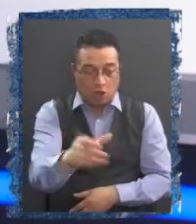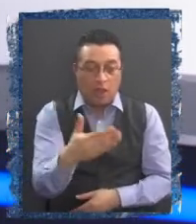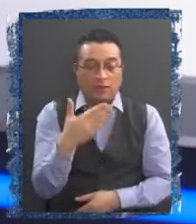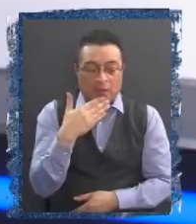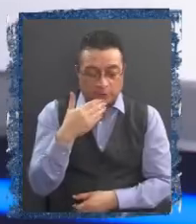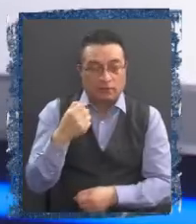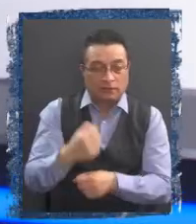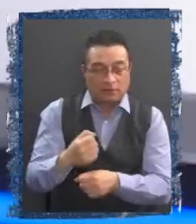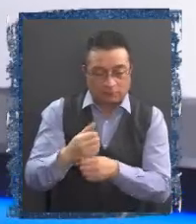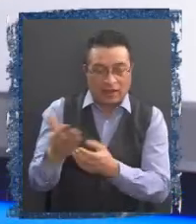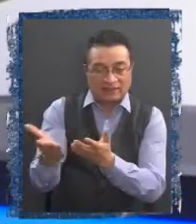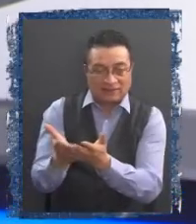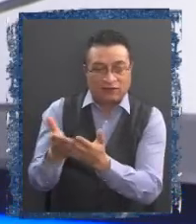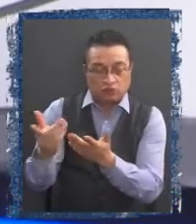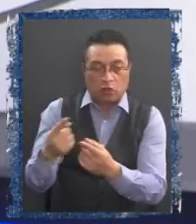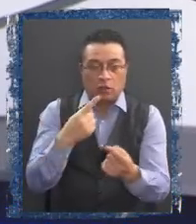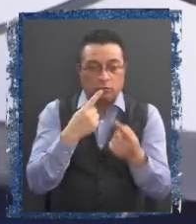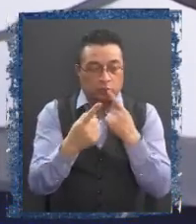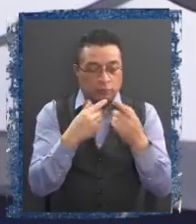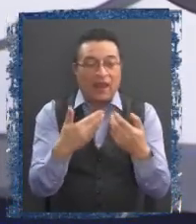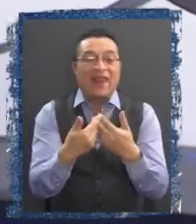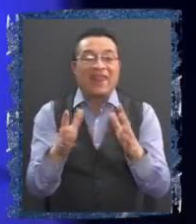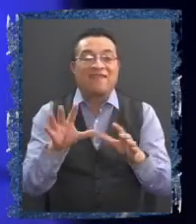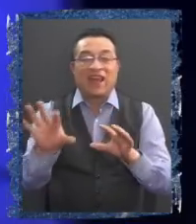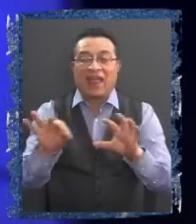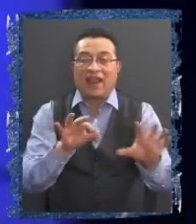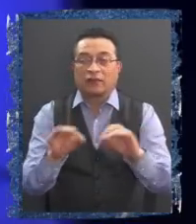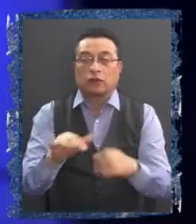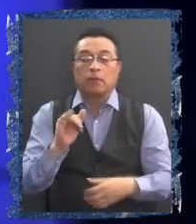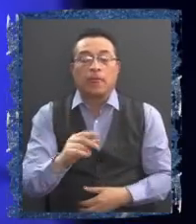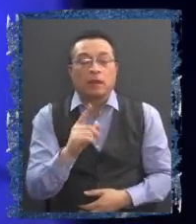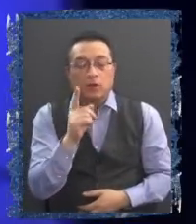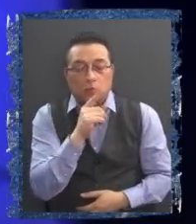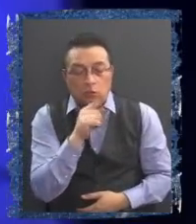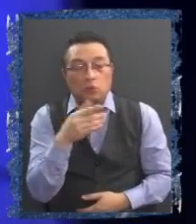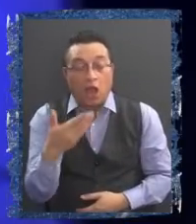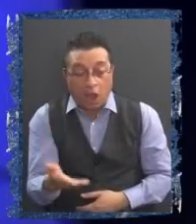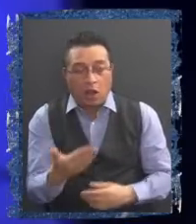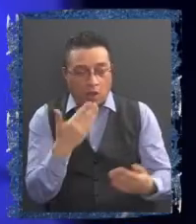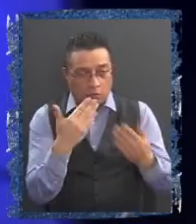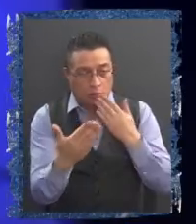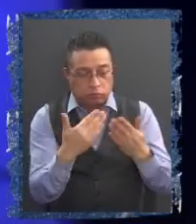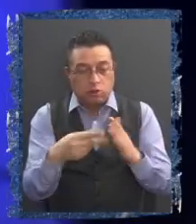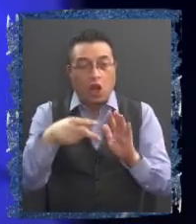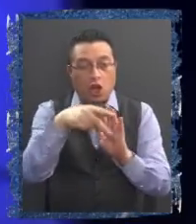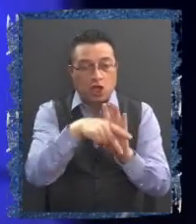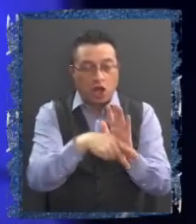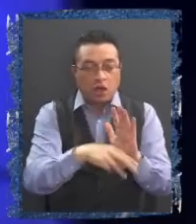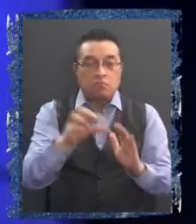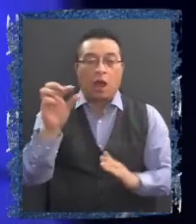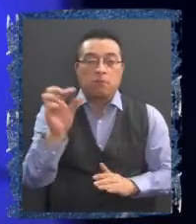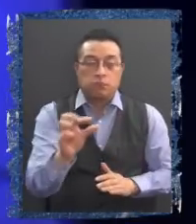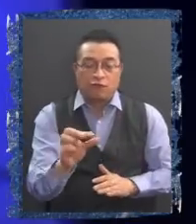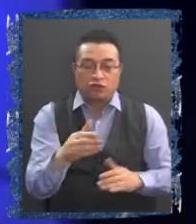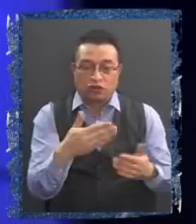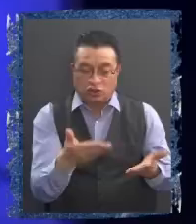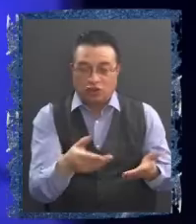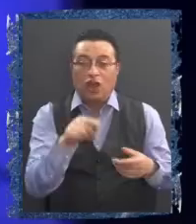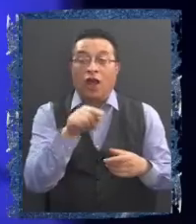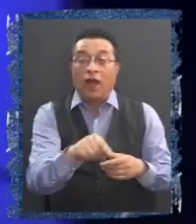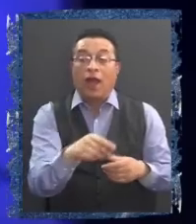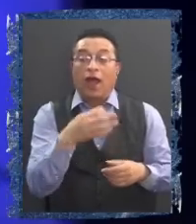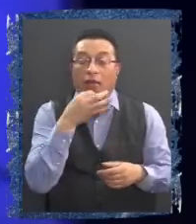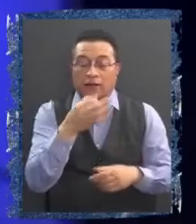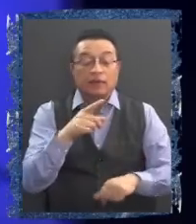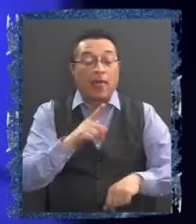día servicios en consultas de libre elección. Y por último, se están discutiendo ahora las normas de transición y se están discutiendo justamente el